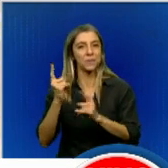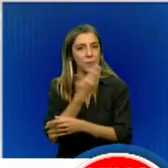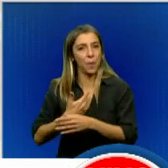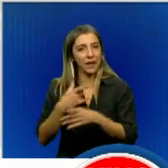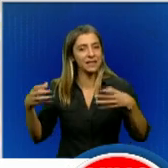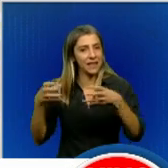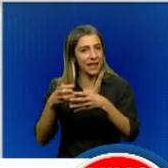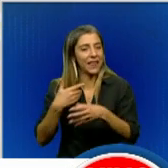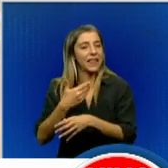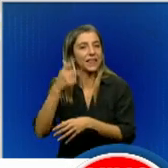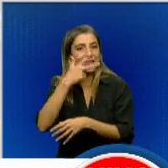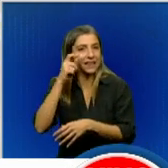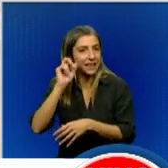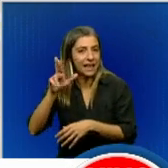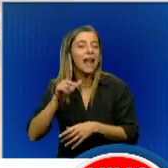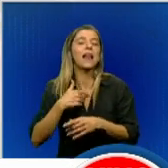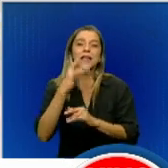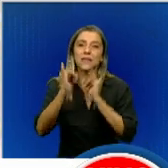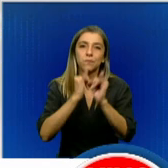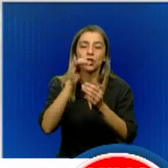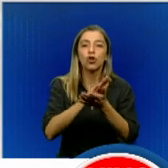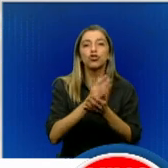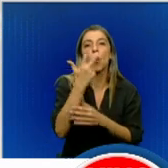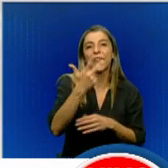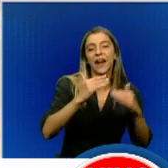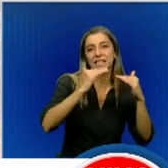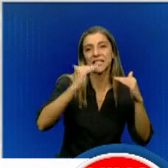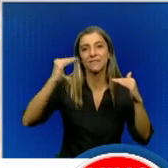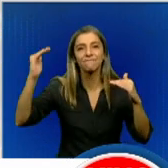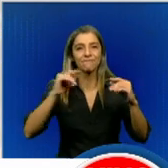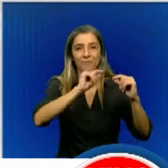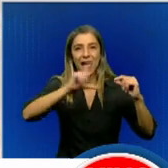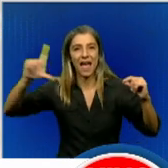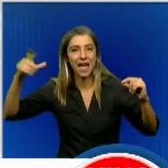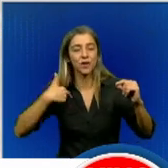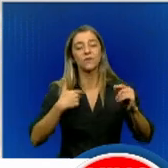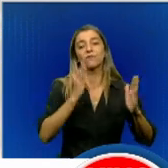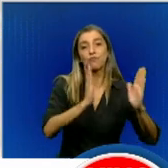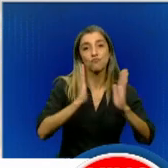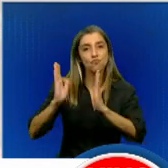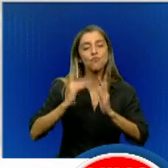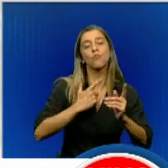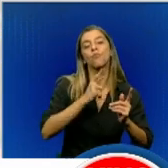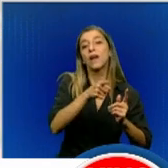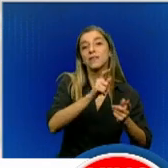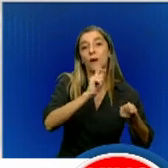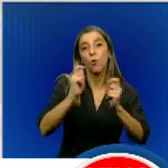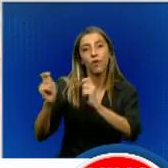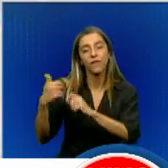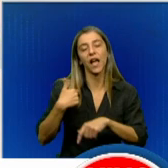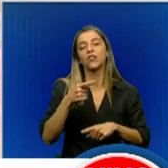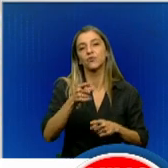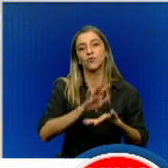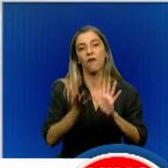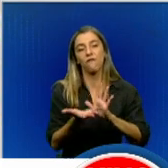describe claramente los tres niveles con esta modificación creo que sea un salto cualitativo muy importante con